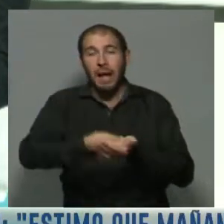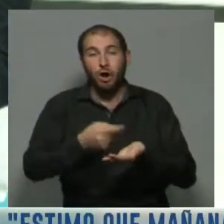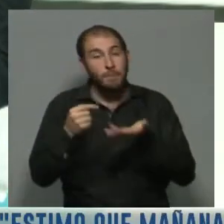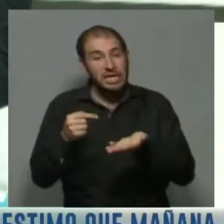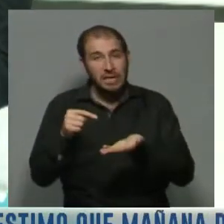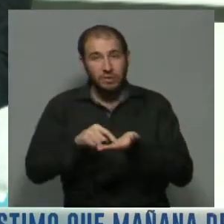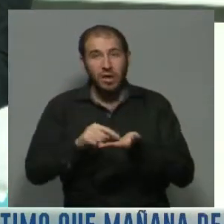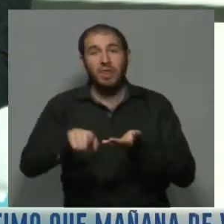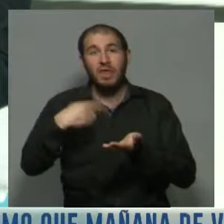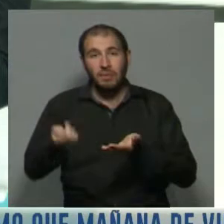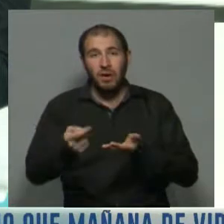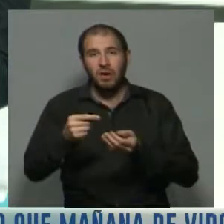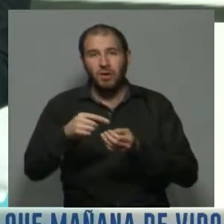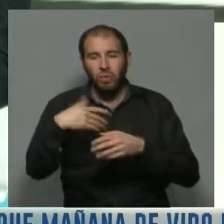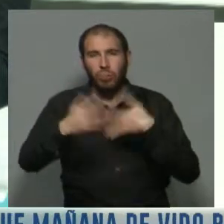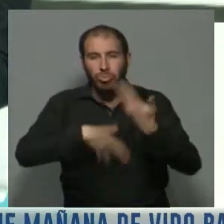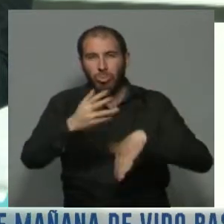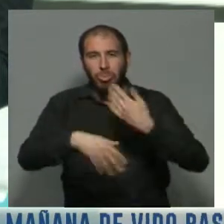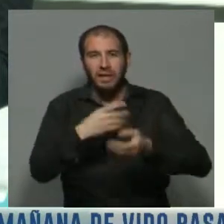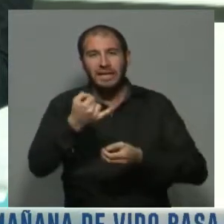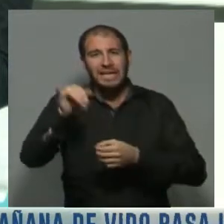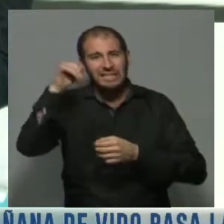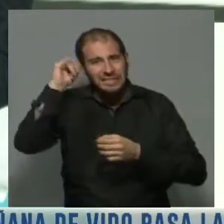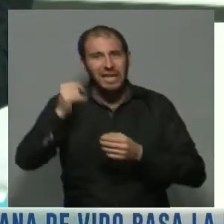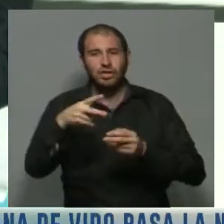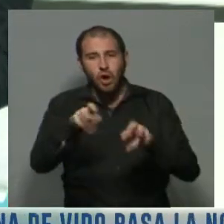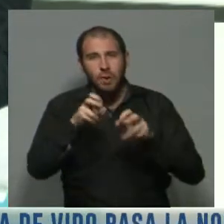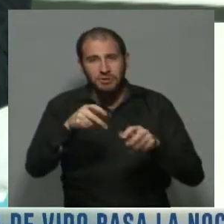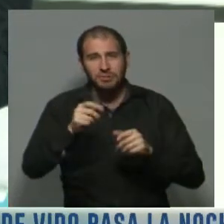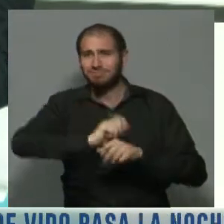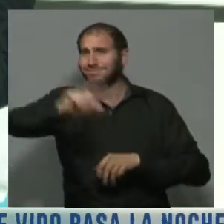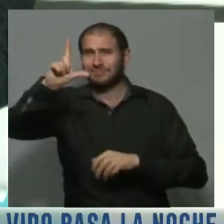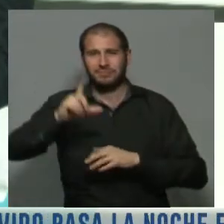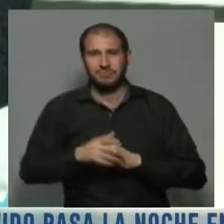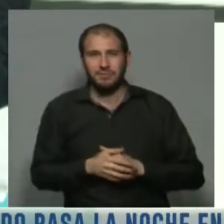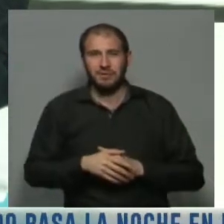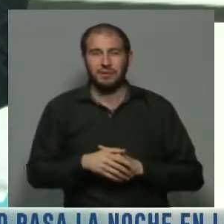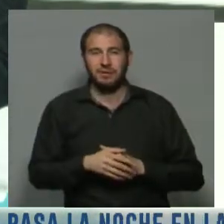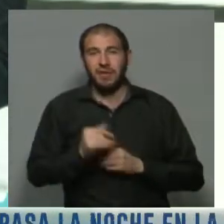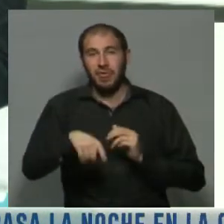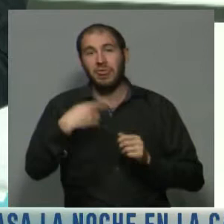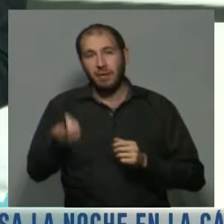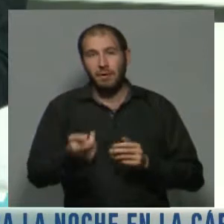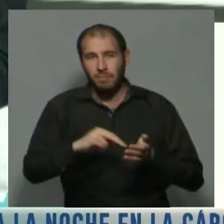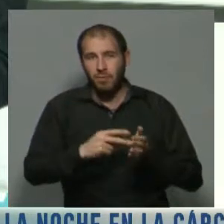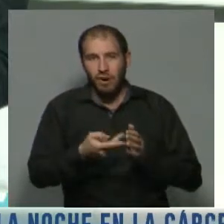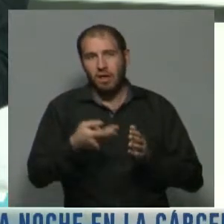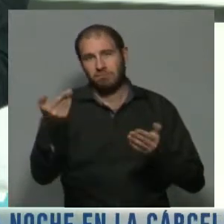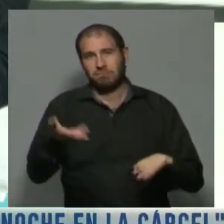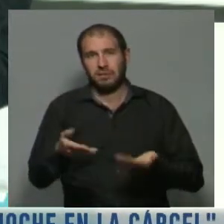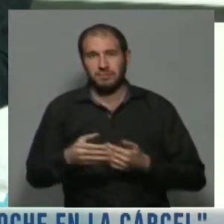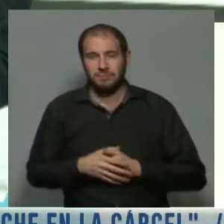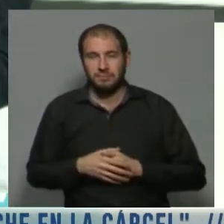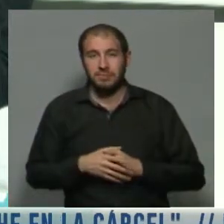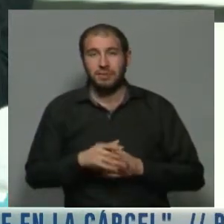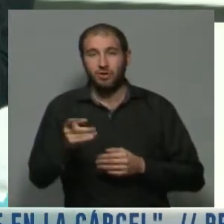mínimo, después se le hace una bola de nieve y las tasas de interés y las comisiones se disparan. Y uno evidentemente después termina sufriendo las consecuencias.